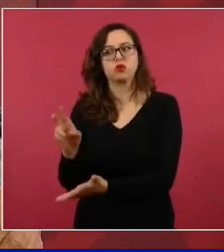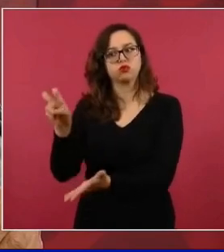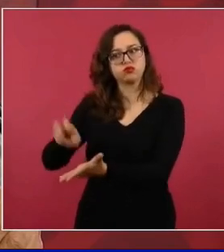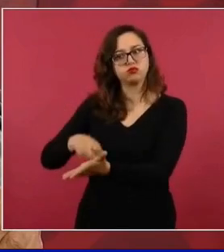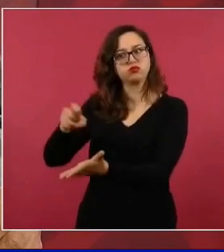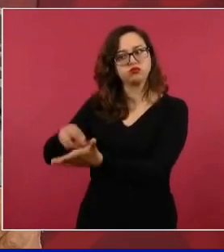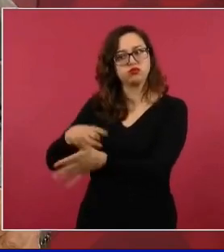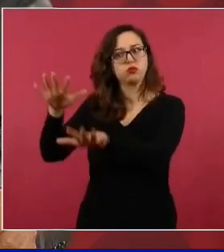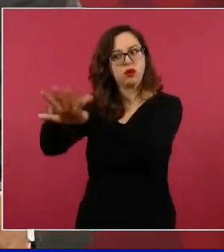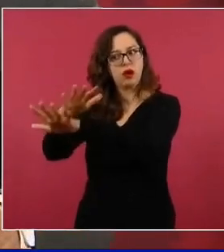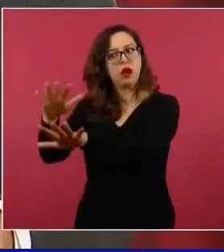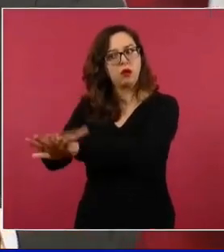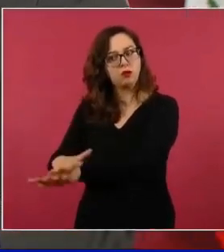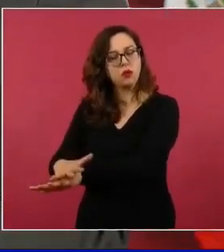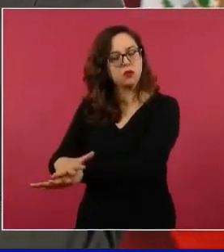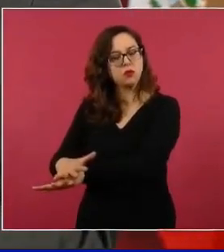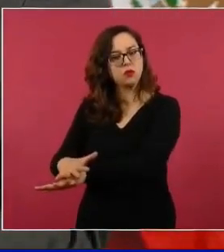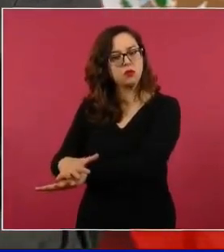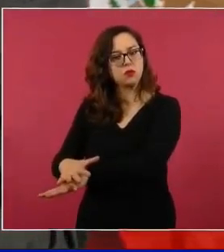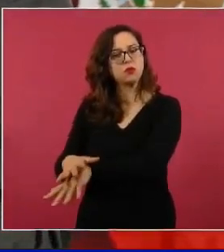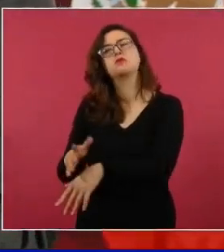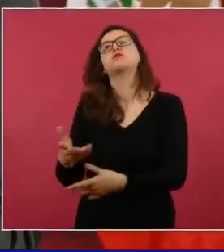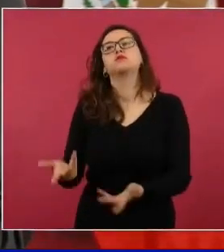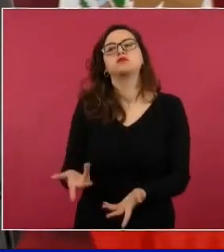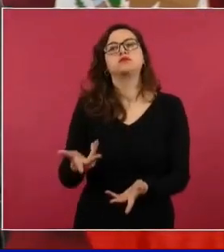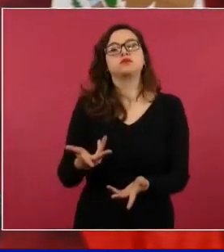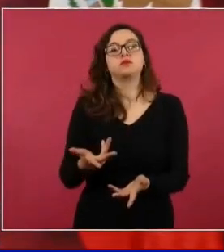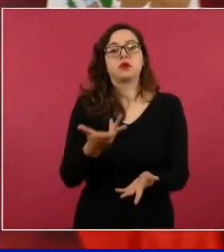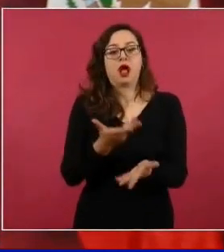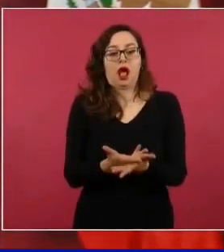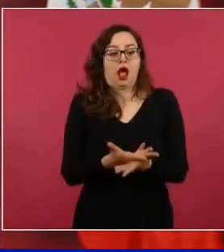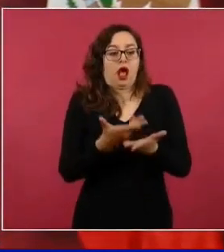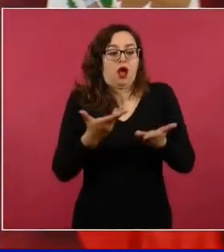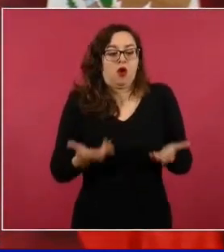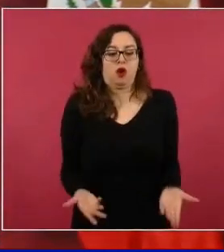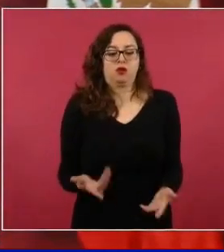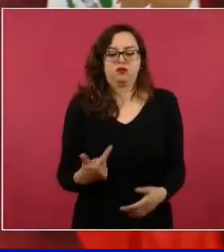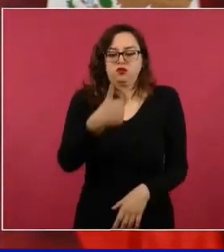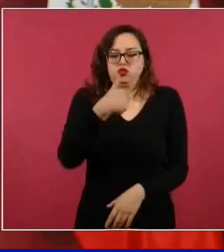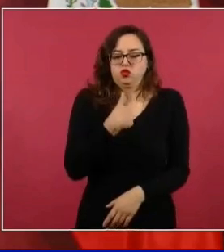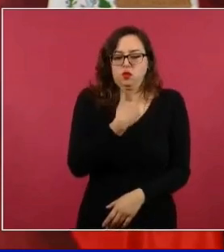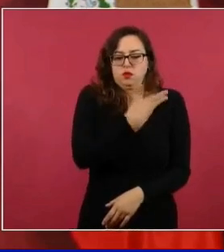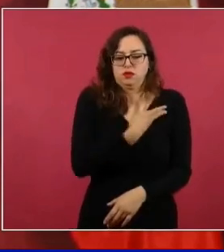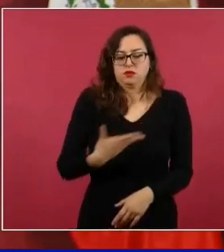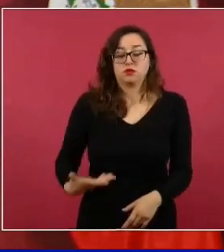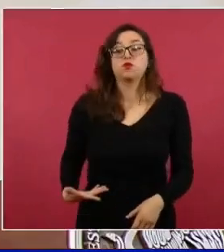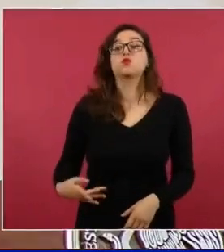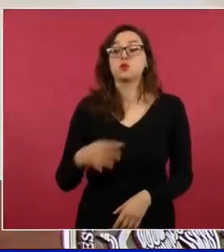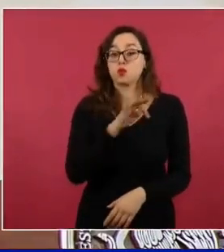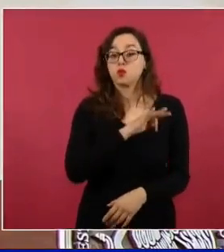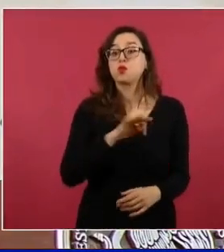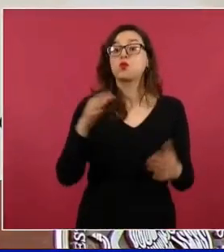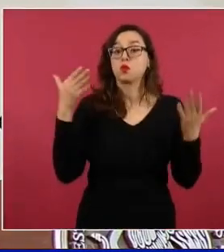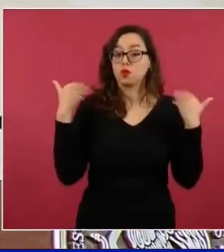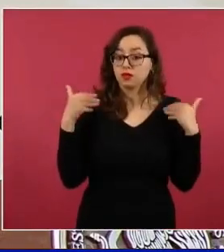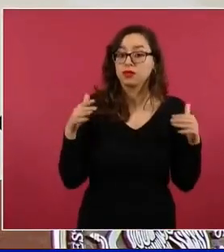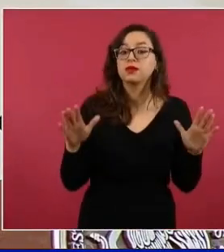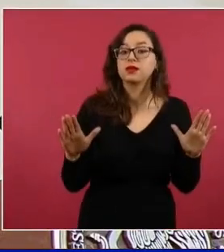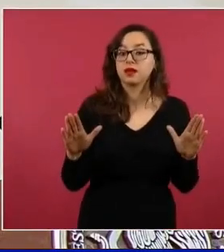Tengo la facultad de enviar una iniciativa